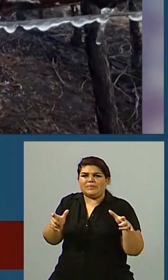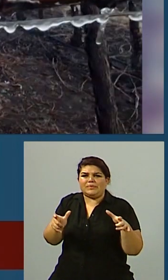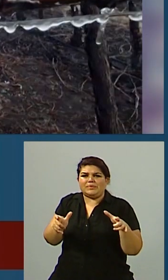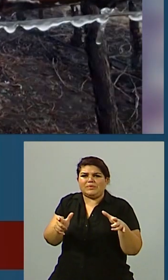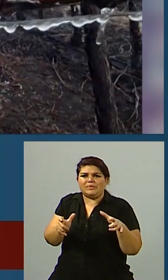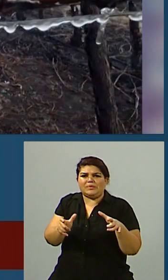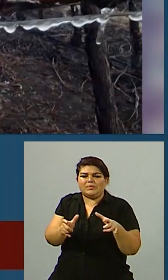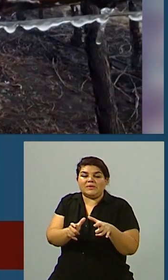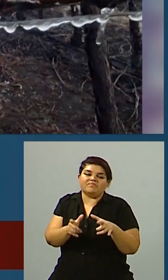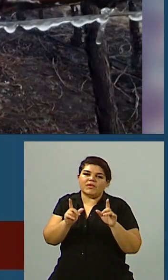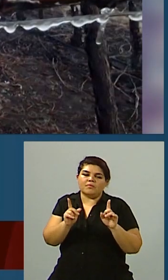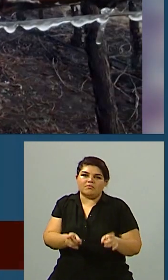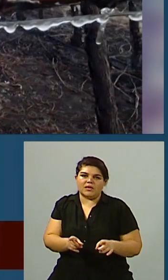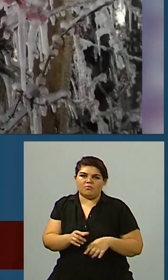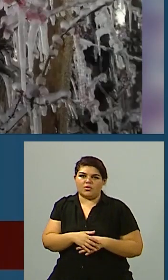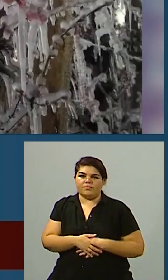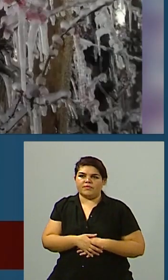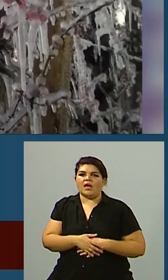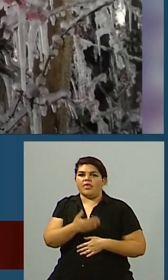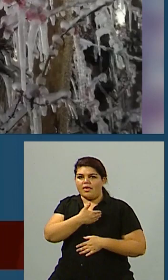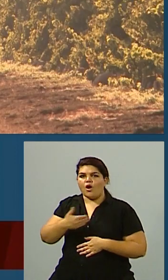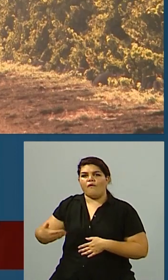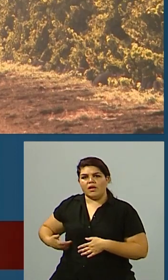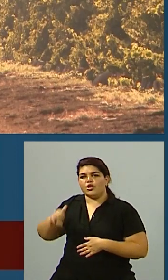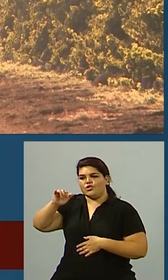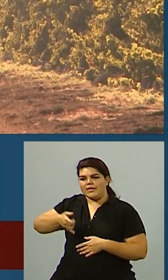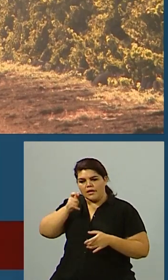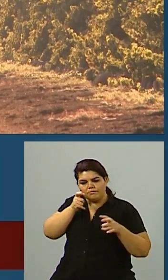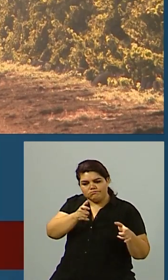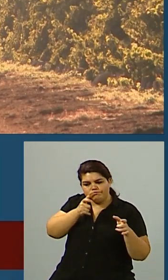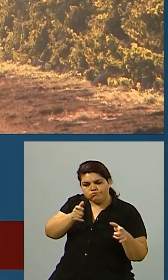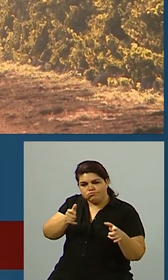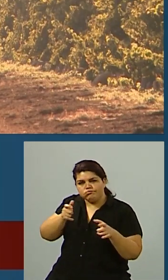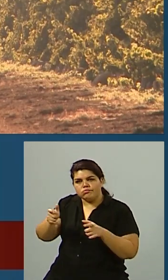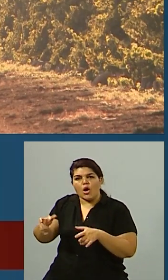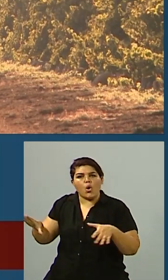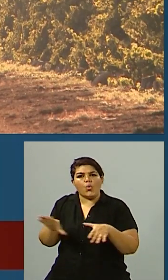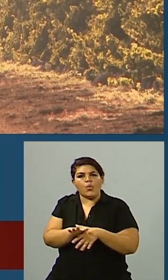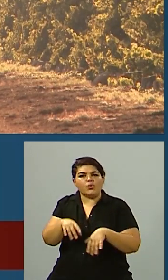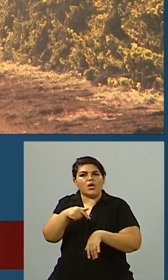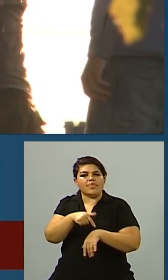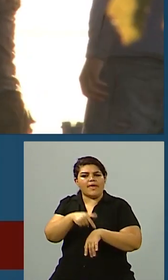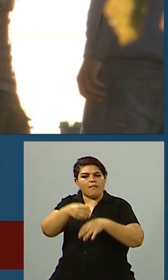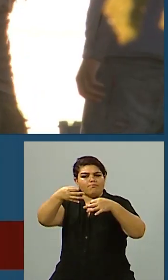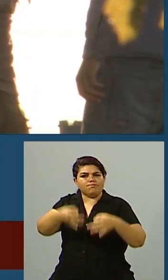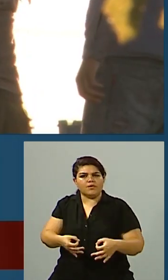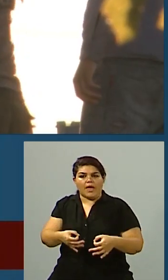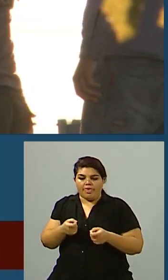Se ha manejado con el criterio de poder distribuirlo en el momento y tiempo oportuno, ¿no es cierto?, para que